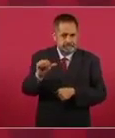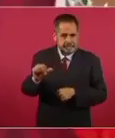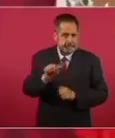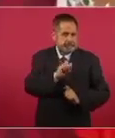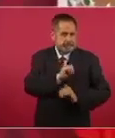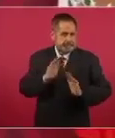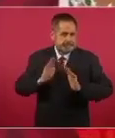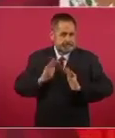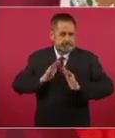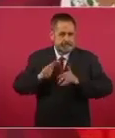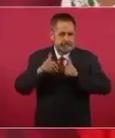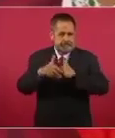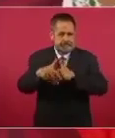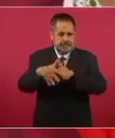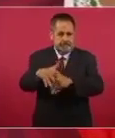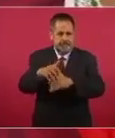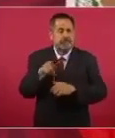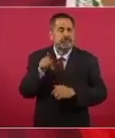militar